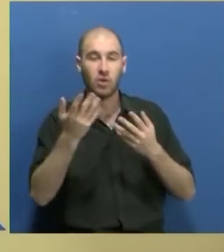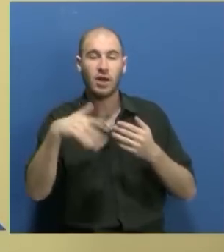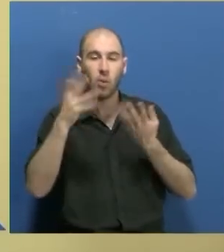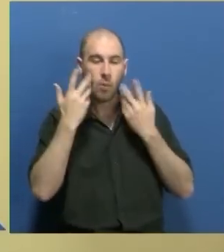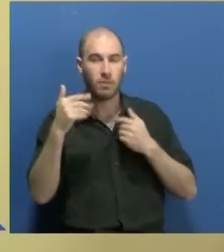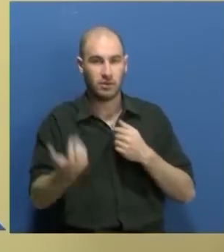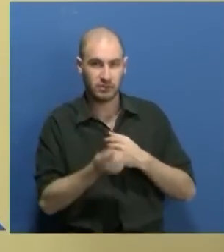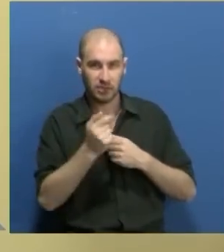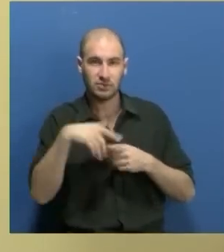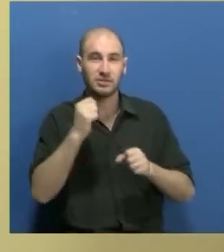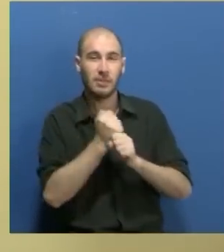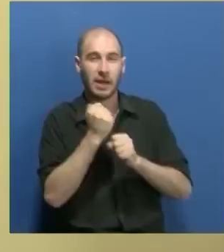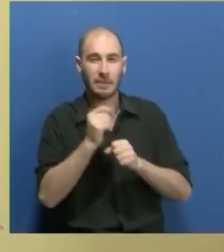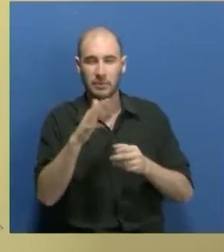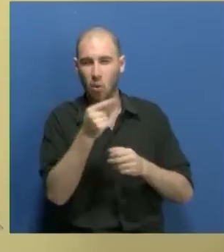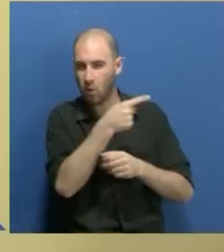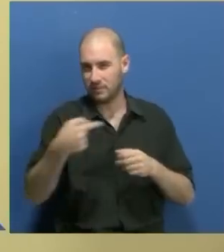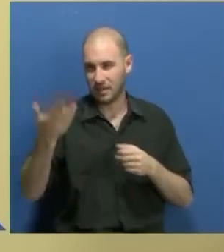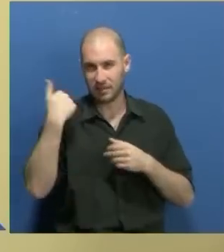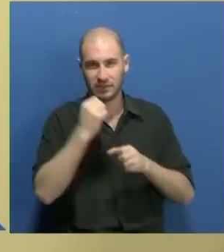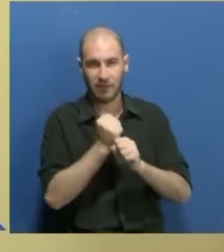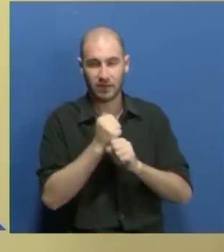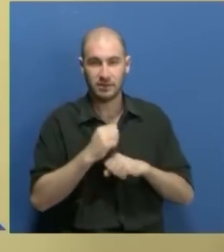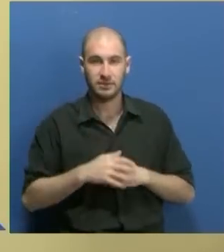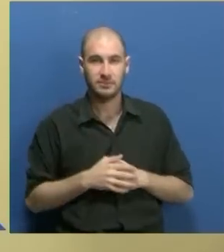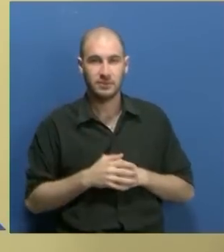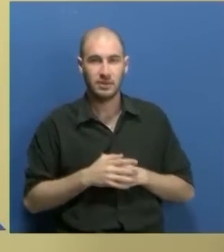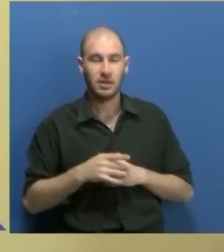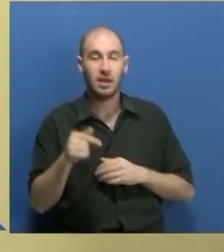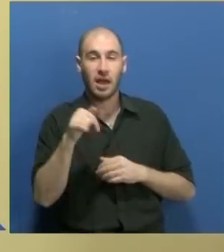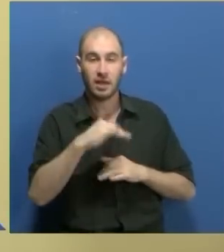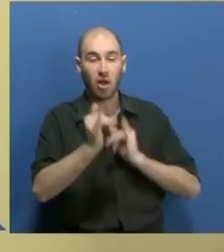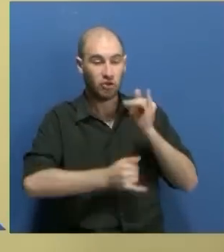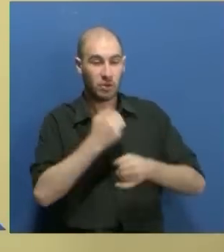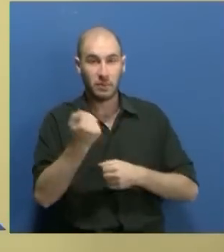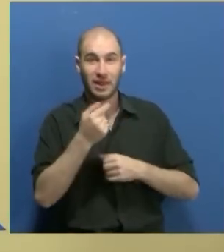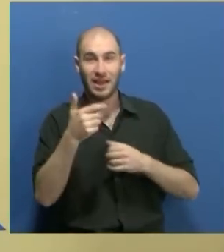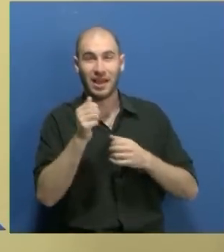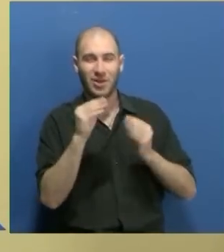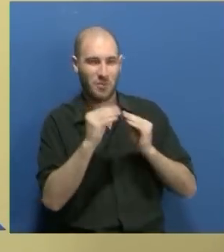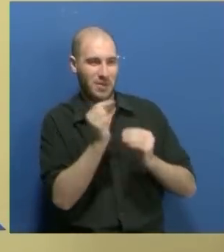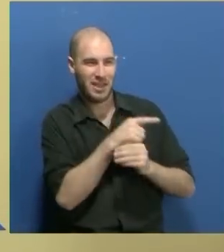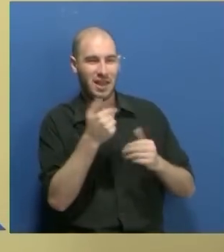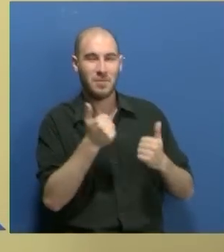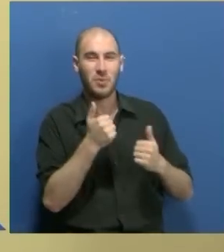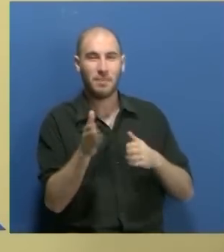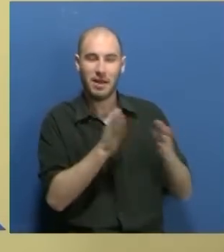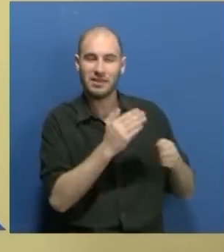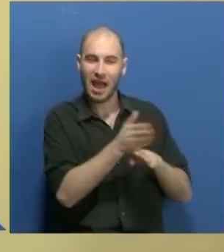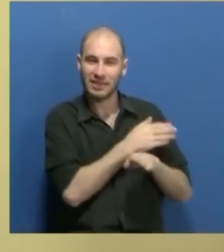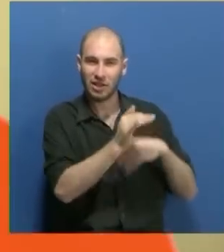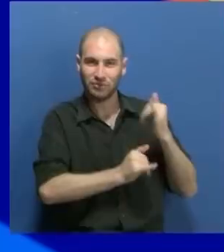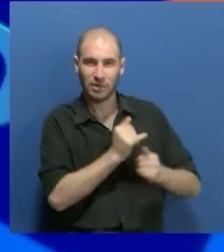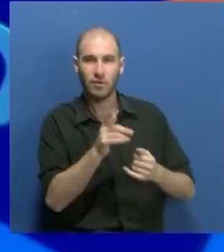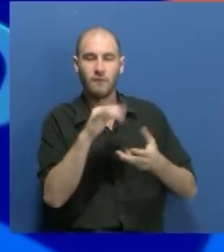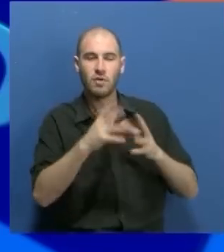que es lo que estuvimos trabajando justamente hace una semana atrás. Entonces lo que explicaba muy bien Alejandra, y que se percibió muy bien en el bloque anterior, era bueno, más o menos